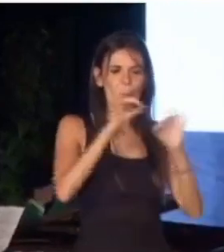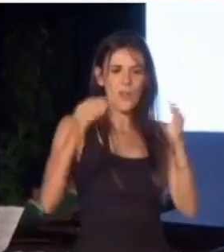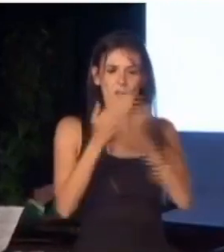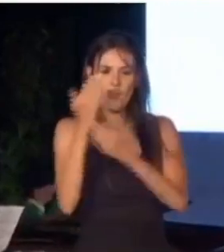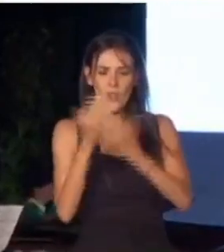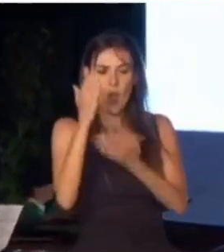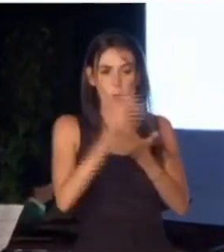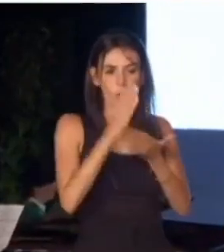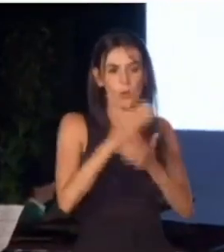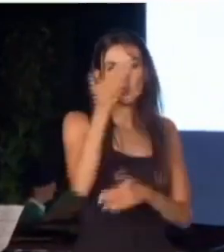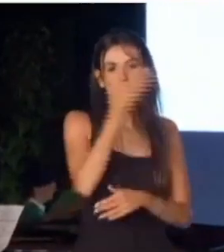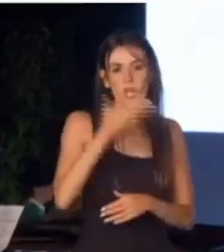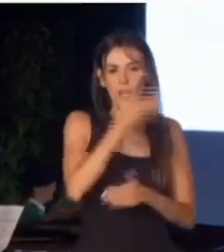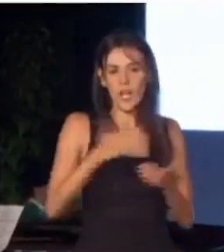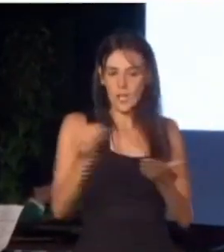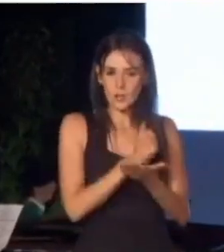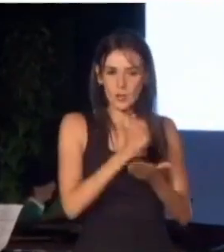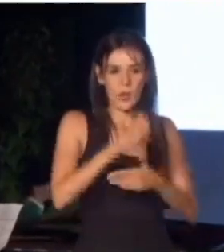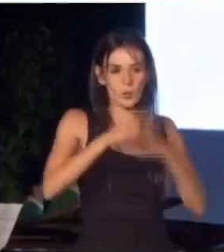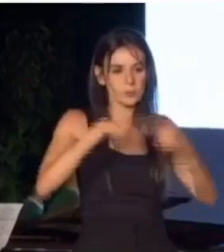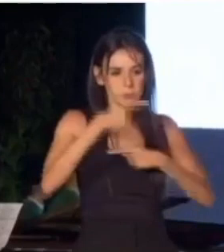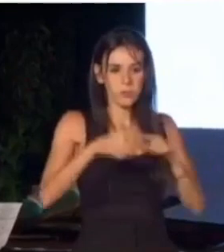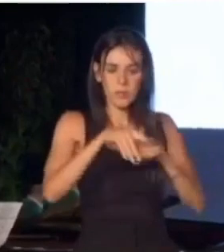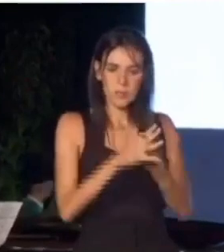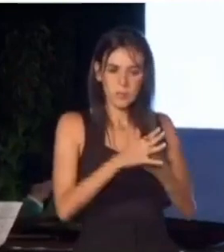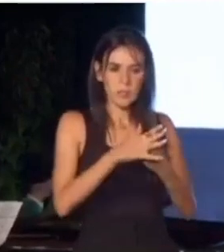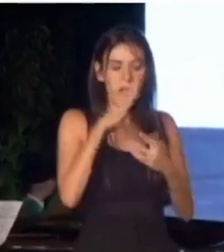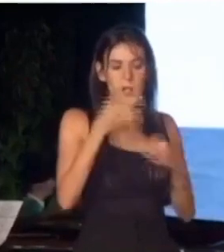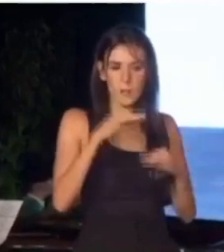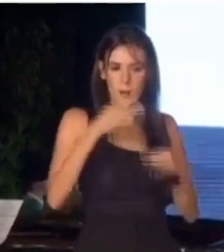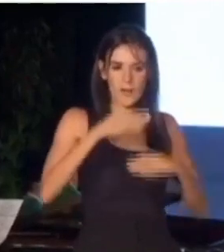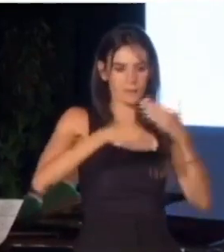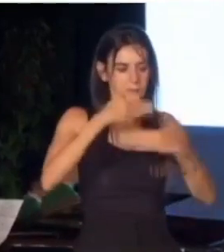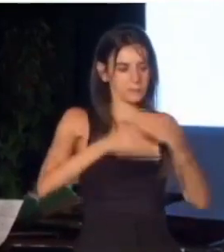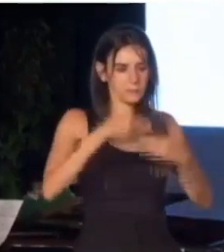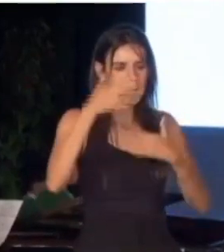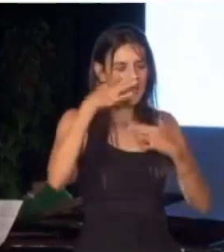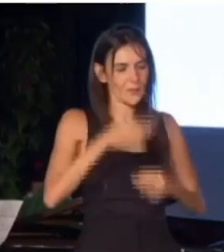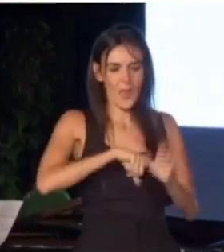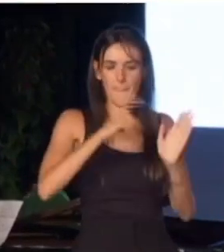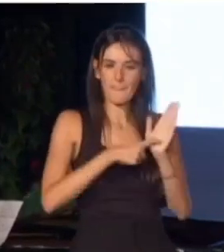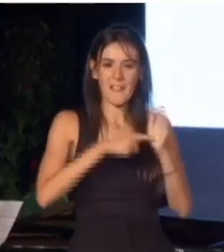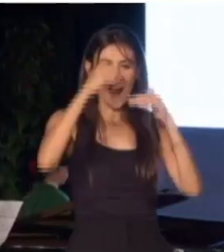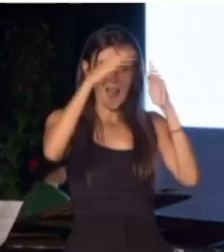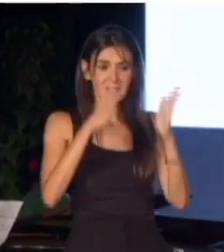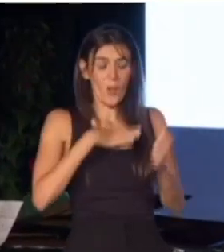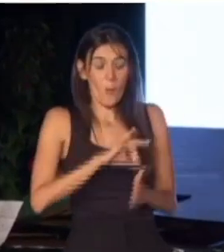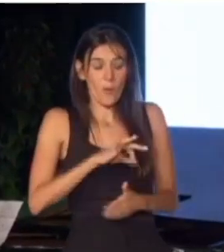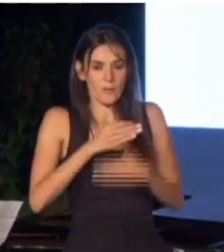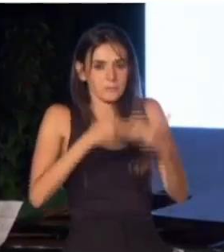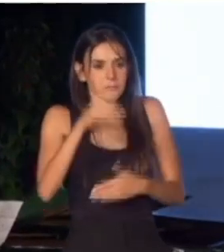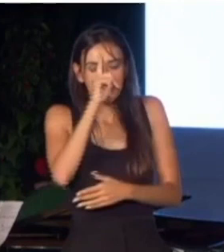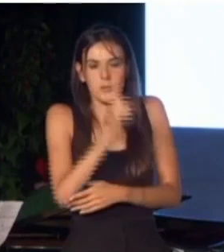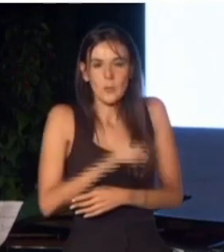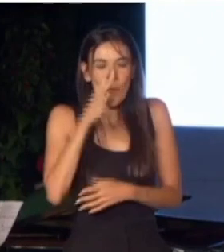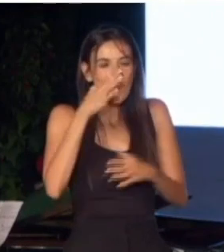nuevo curso escolar, con lo que será la vuelta a la normalidad plena. Estaremos atentos a lo que pueda venir, pero parece